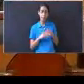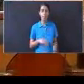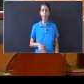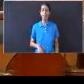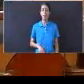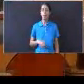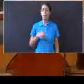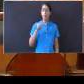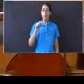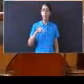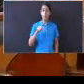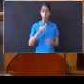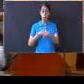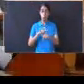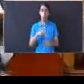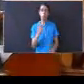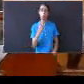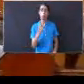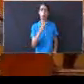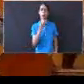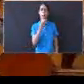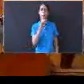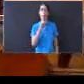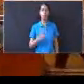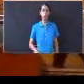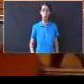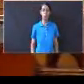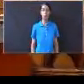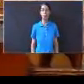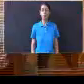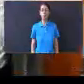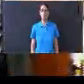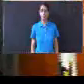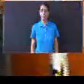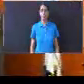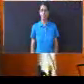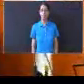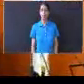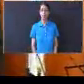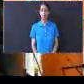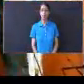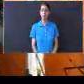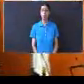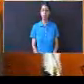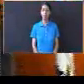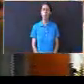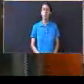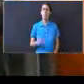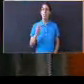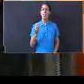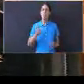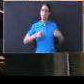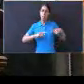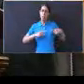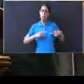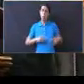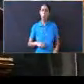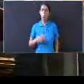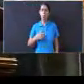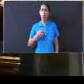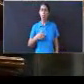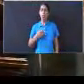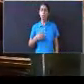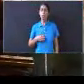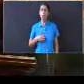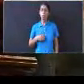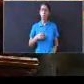en el momento todos callados. Y él con el fideíto por aquí y comiendo. Pero qué dolor pudo haber sentido delante de extraños